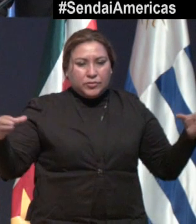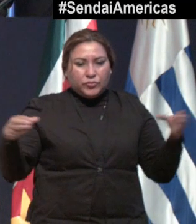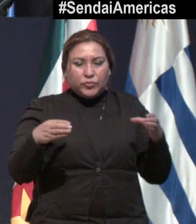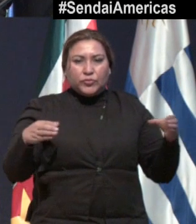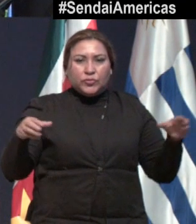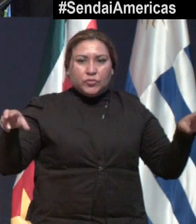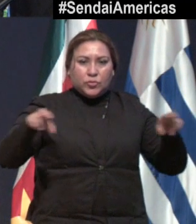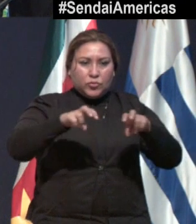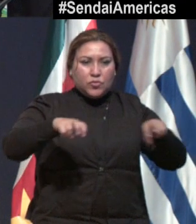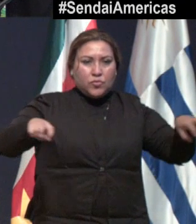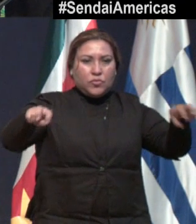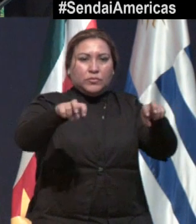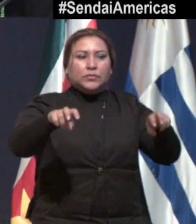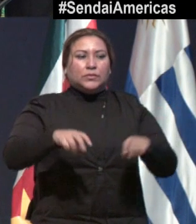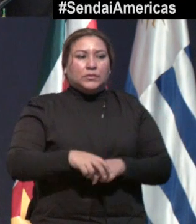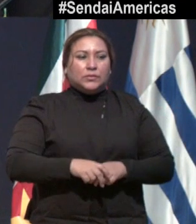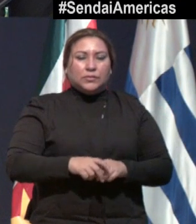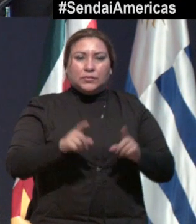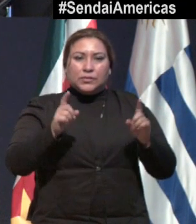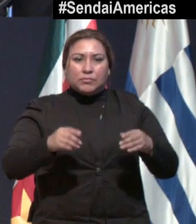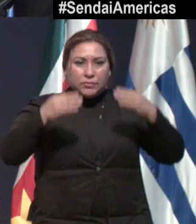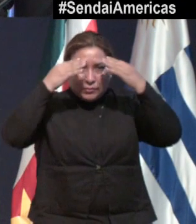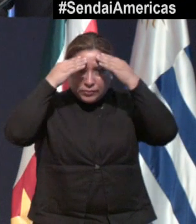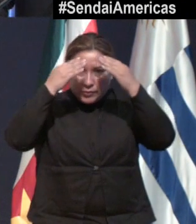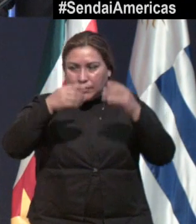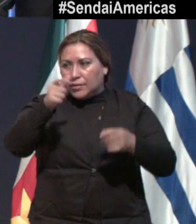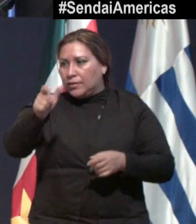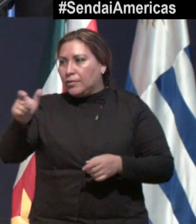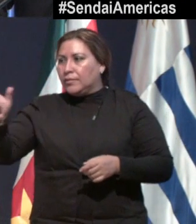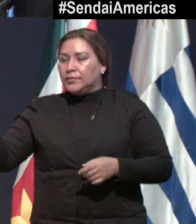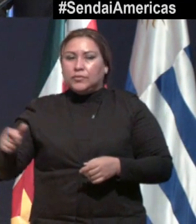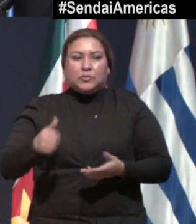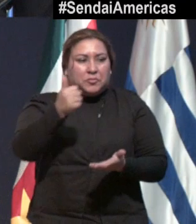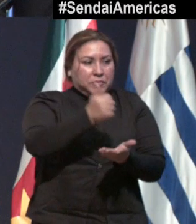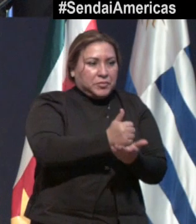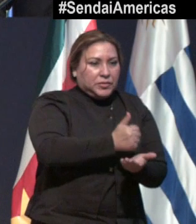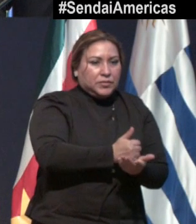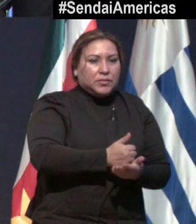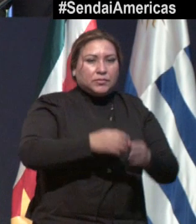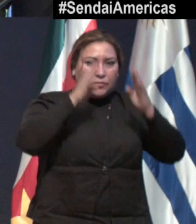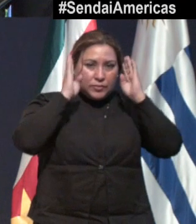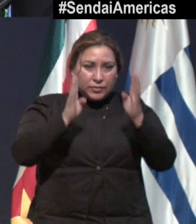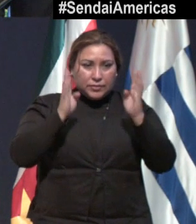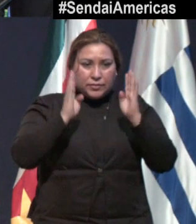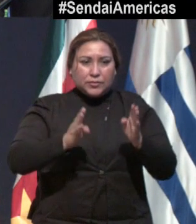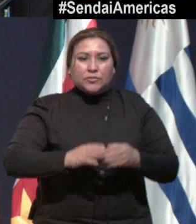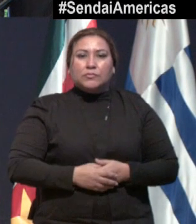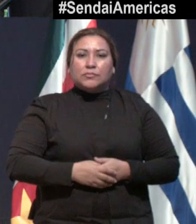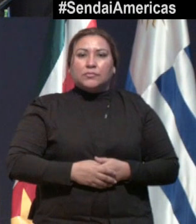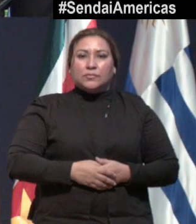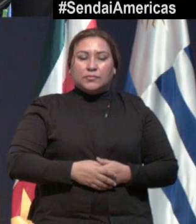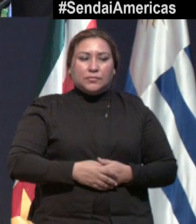y no me queda nada más que volver a agradecer mucho a ustedes por su presencia y por su atención, y